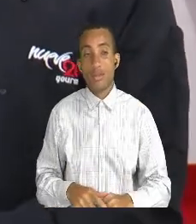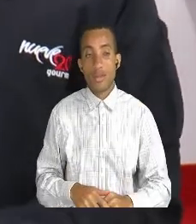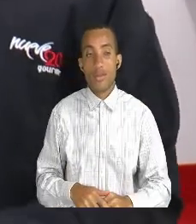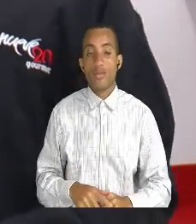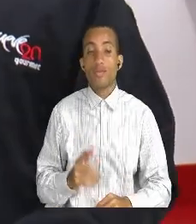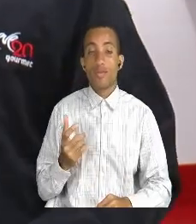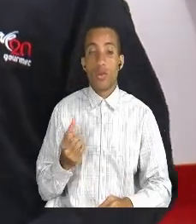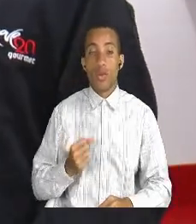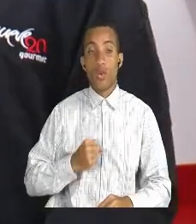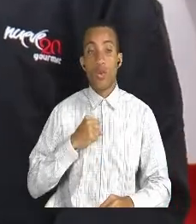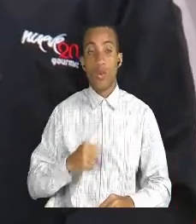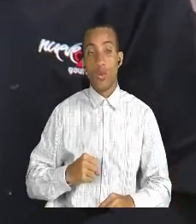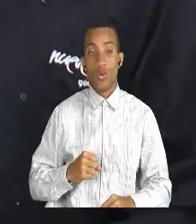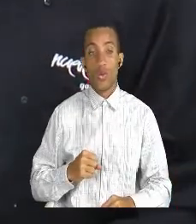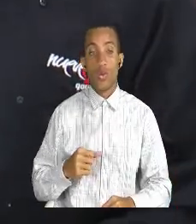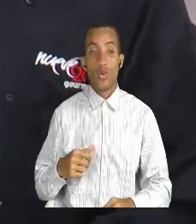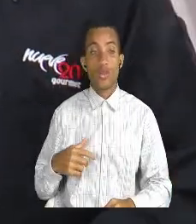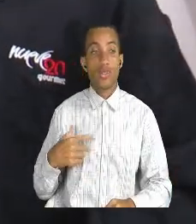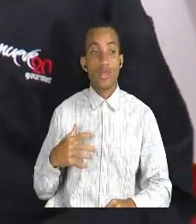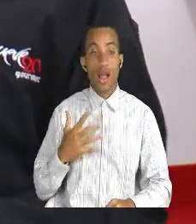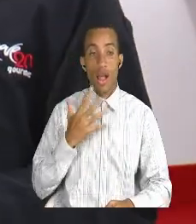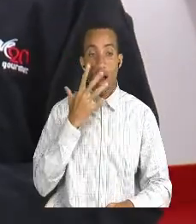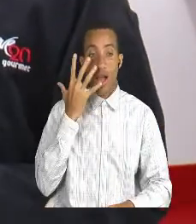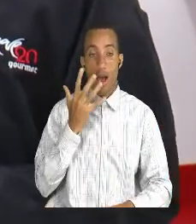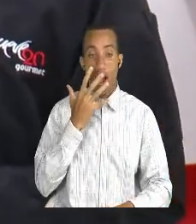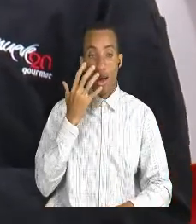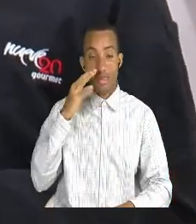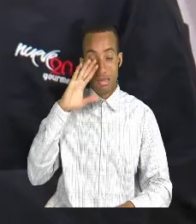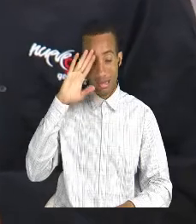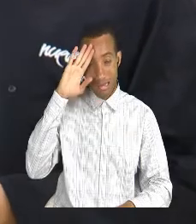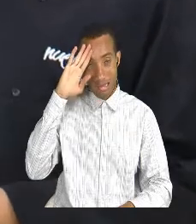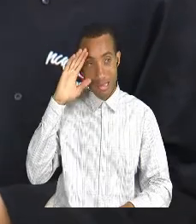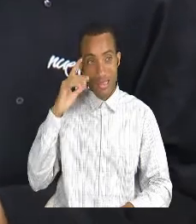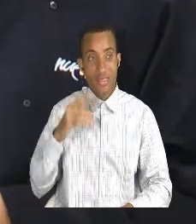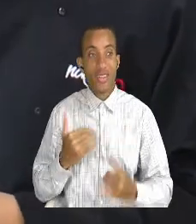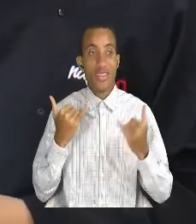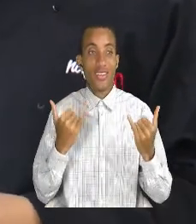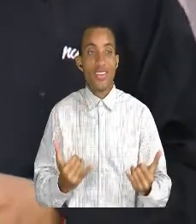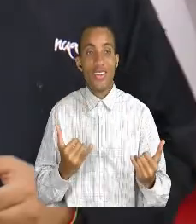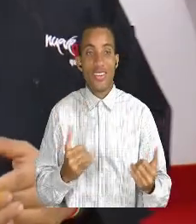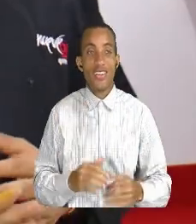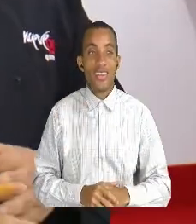mariscos. Y ya me consta que esa vaina pone a sudar, cosa tremenda. Pero bueno, ¿cómo vamos a empezar el día de hoy?